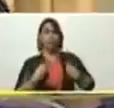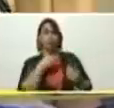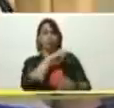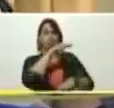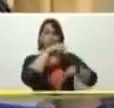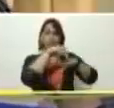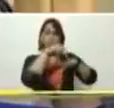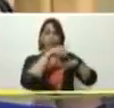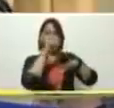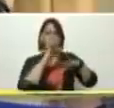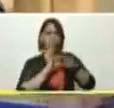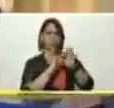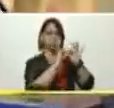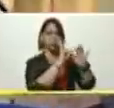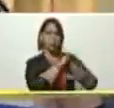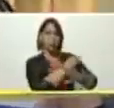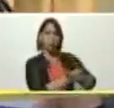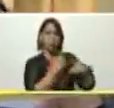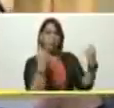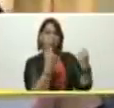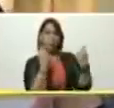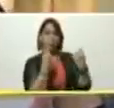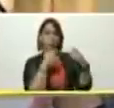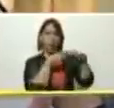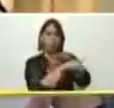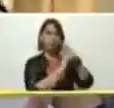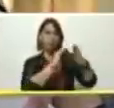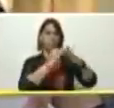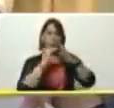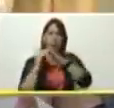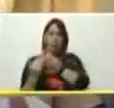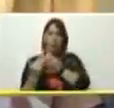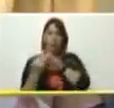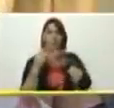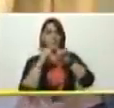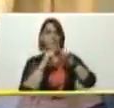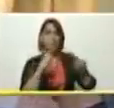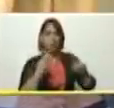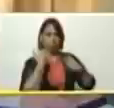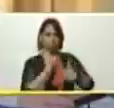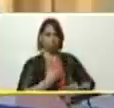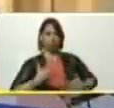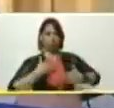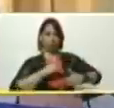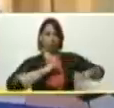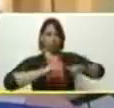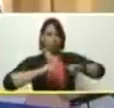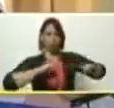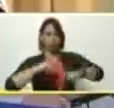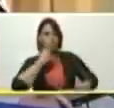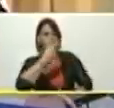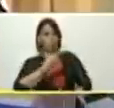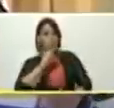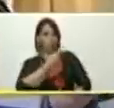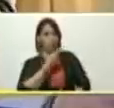la consolidación del poder popular en la comunidad para el ejercicio y la ejecución de políticas públicas concretas, ya como